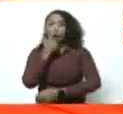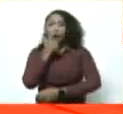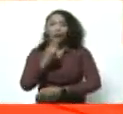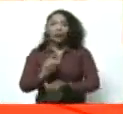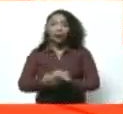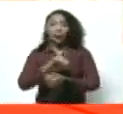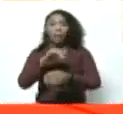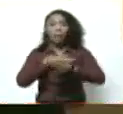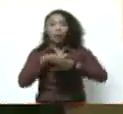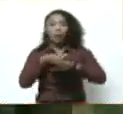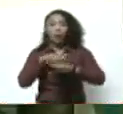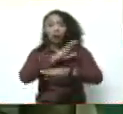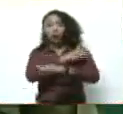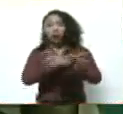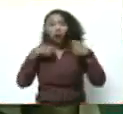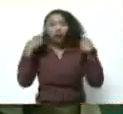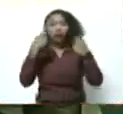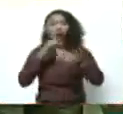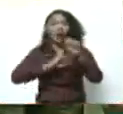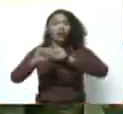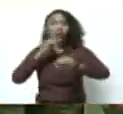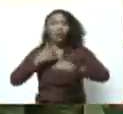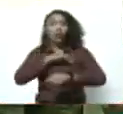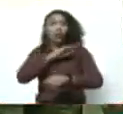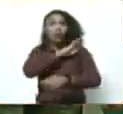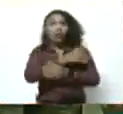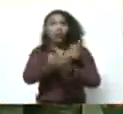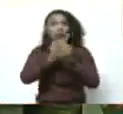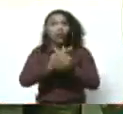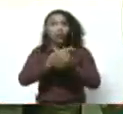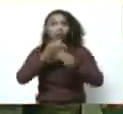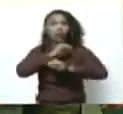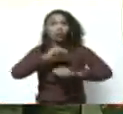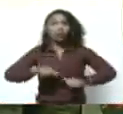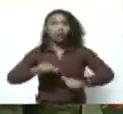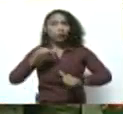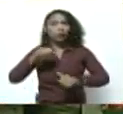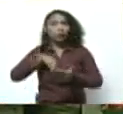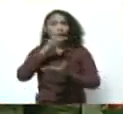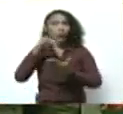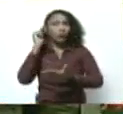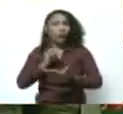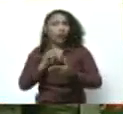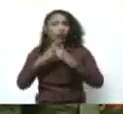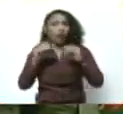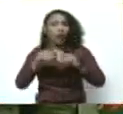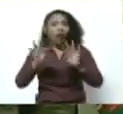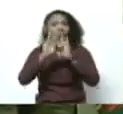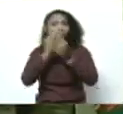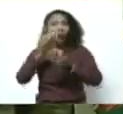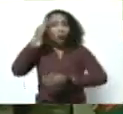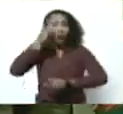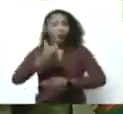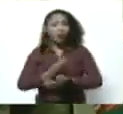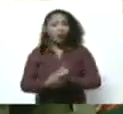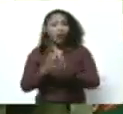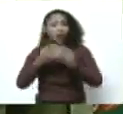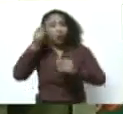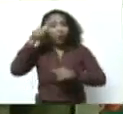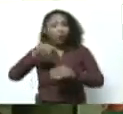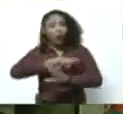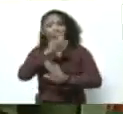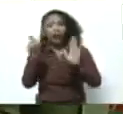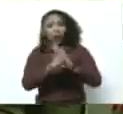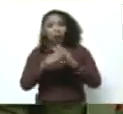Poder Popular para la Defensa, en nombre de toda nuestra Fuerza Armada Nacional Bolivariana, de toda la familia militar, de todo el pueblo en general, como